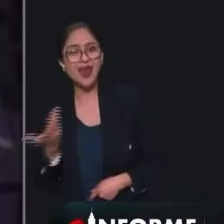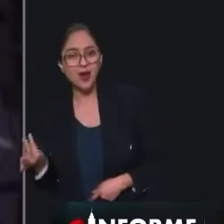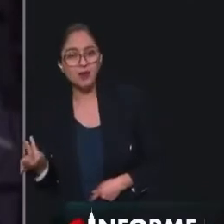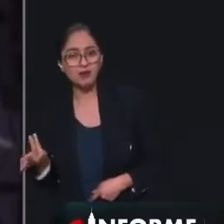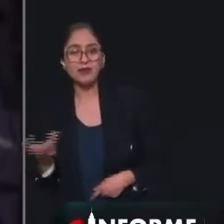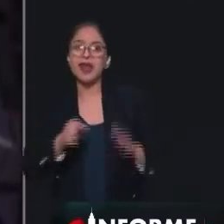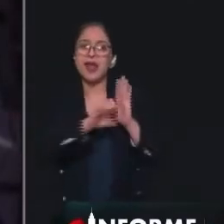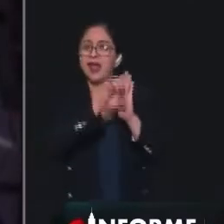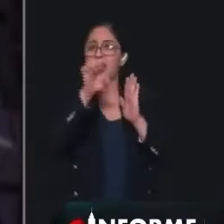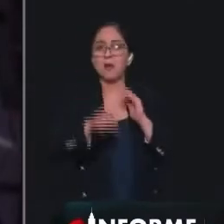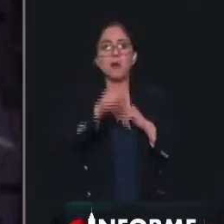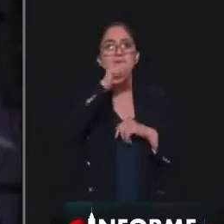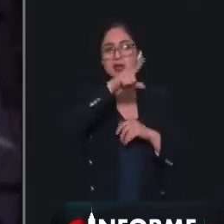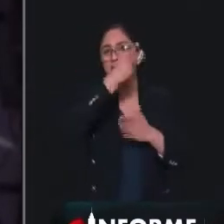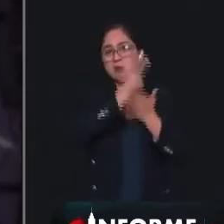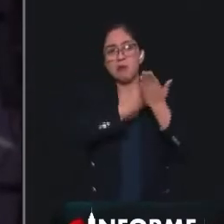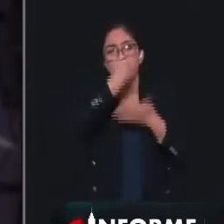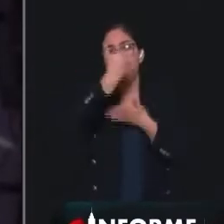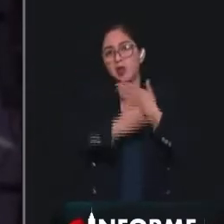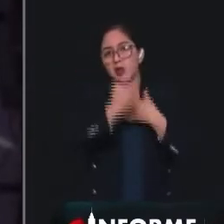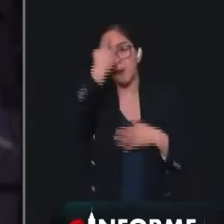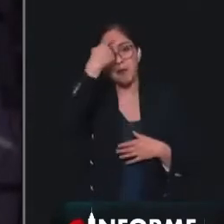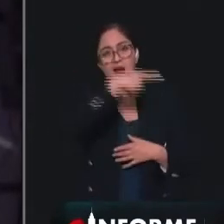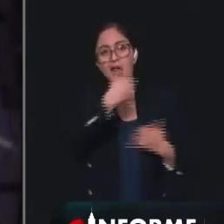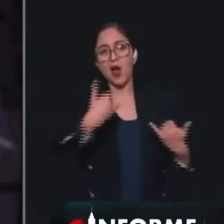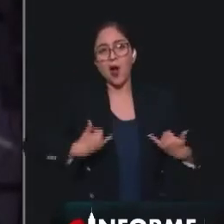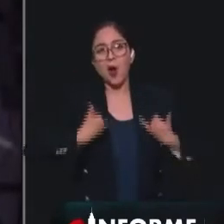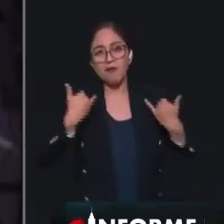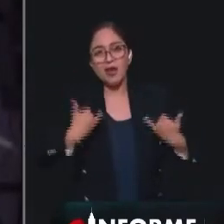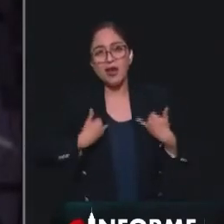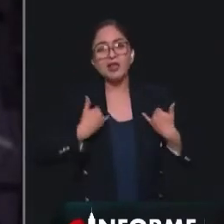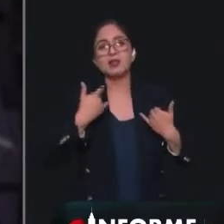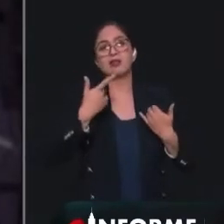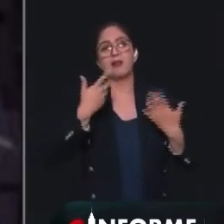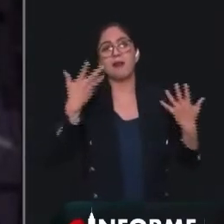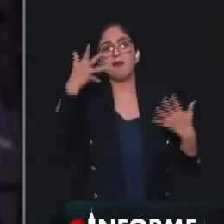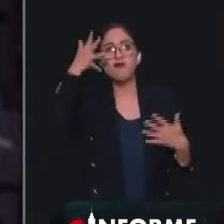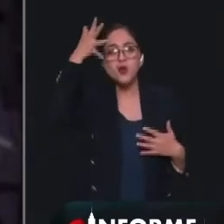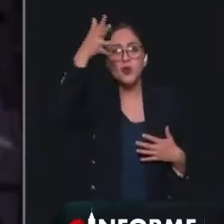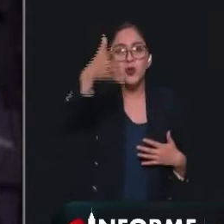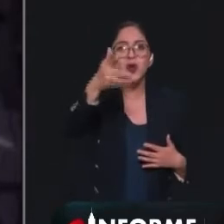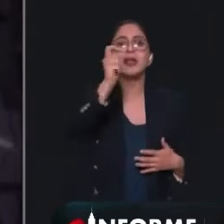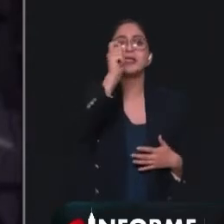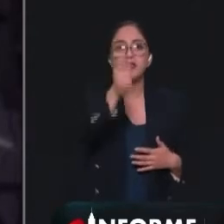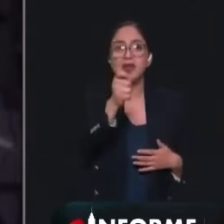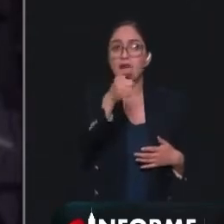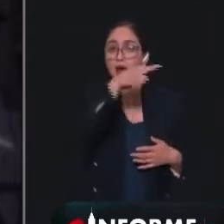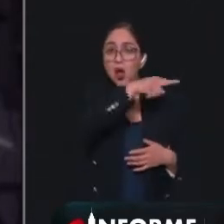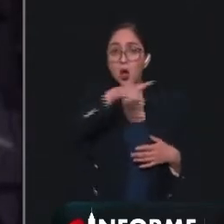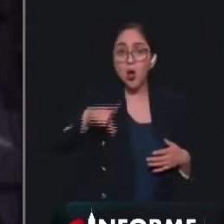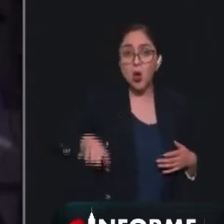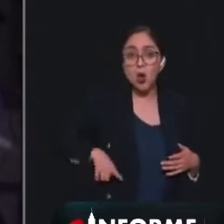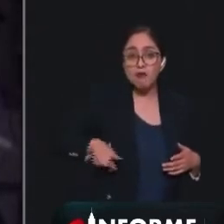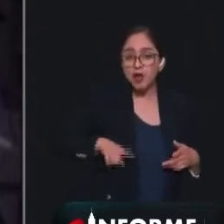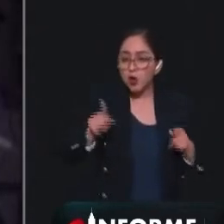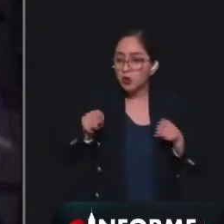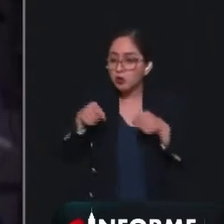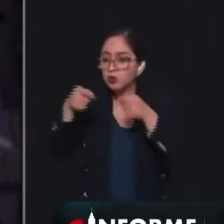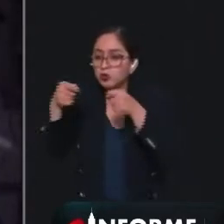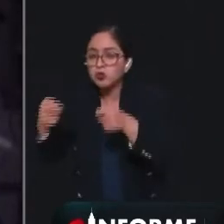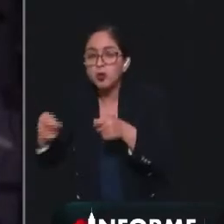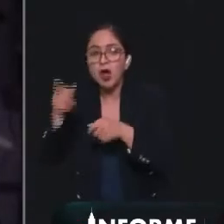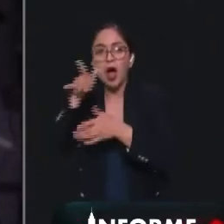el Futuro. El hecho de que los jóvenes tengan su dinero los dignifica, les da autonomía, les